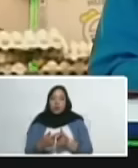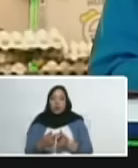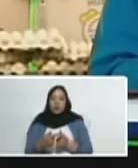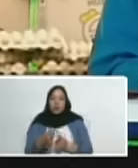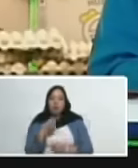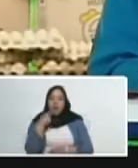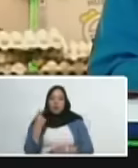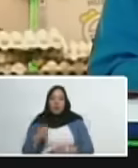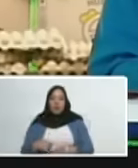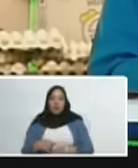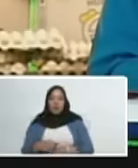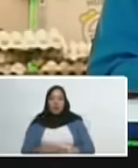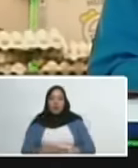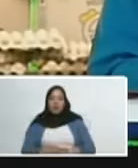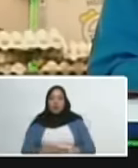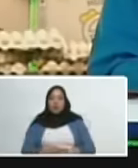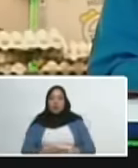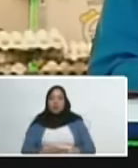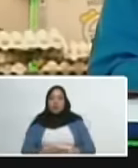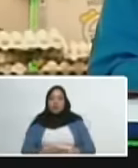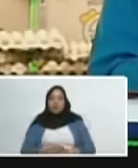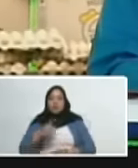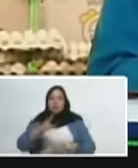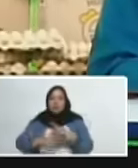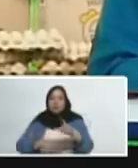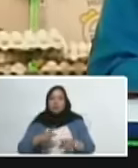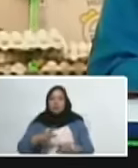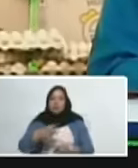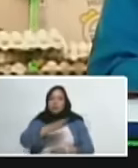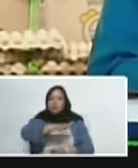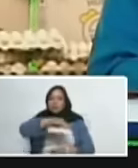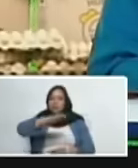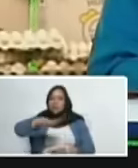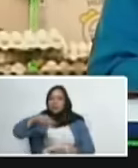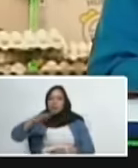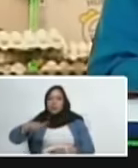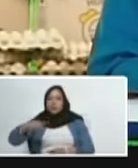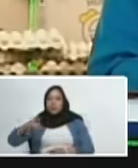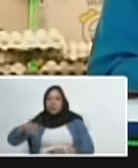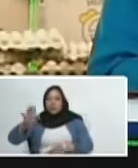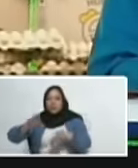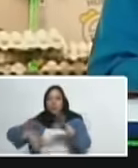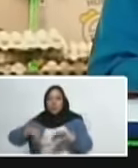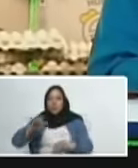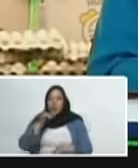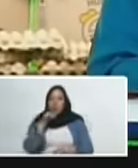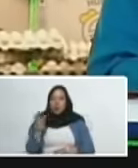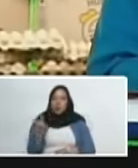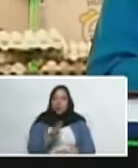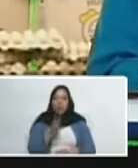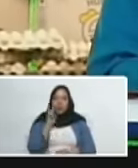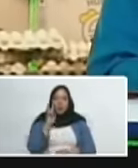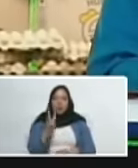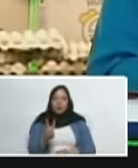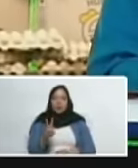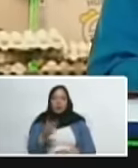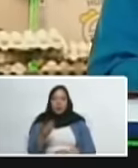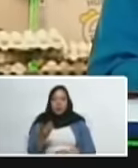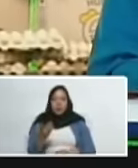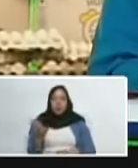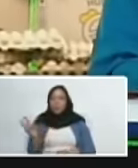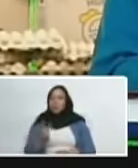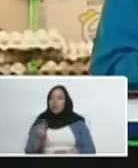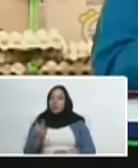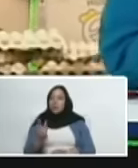rápidamente ha tomado la decisión de comprar productos del mar a 15 países del mundo y el primero de la lista,